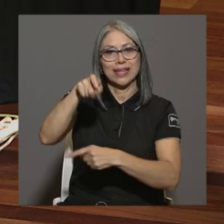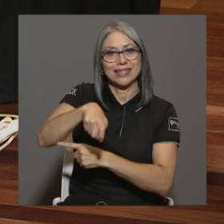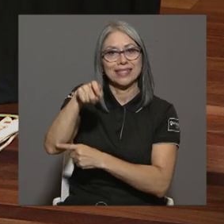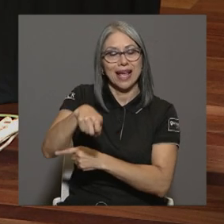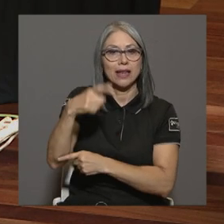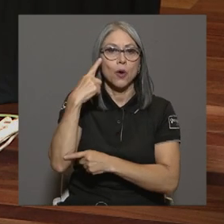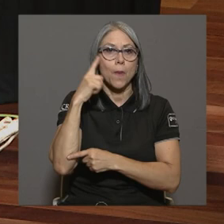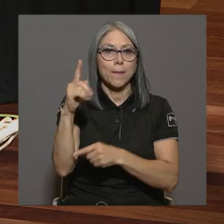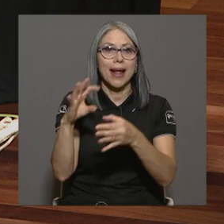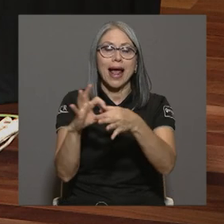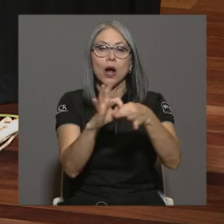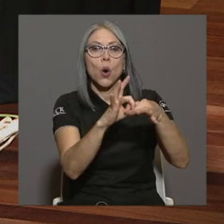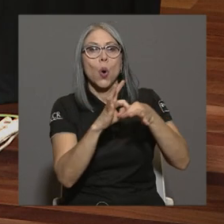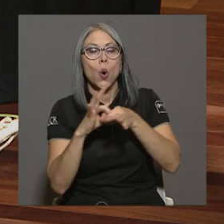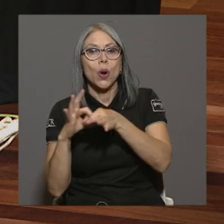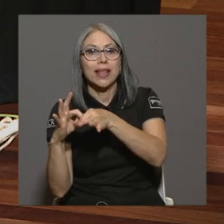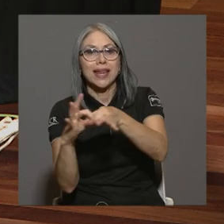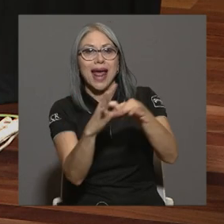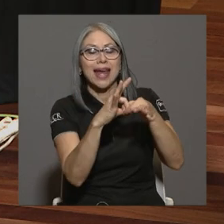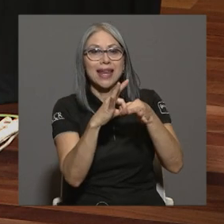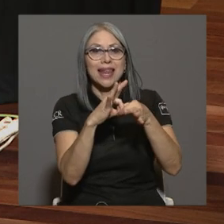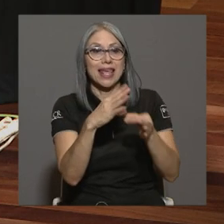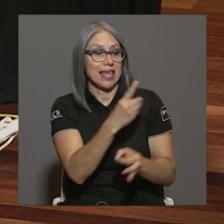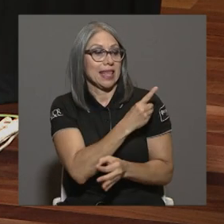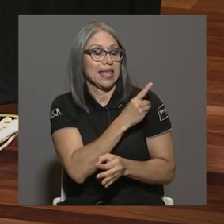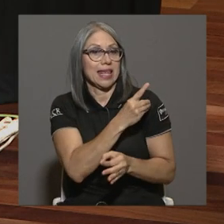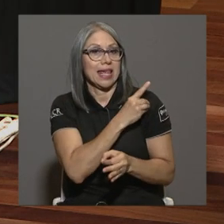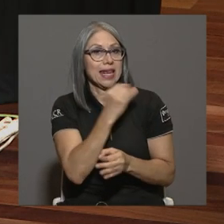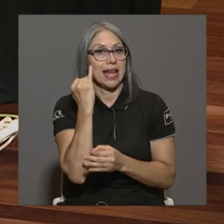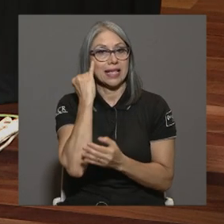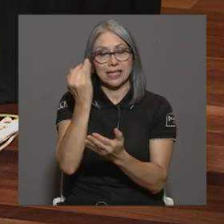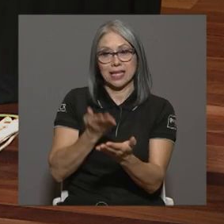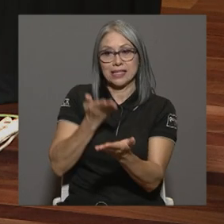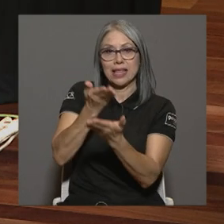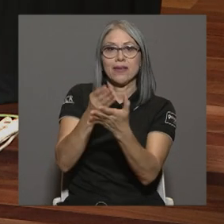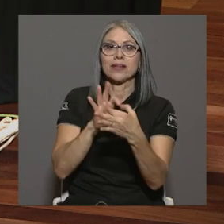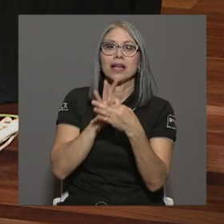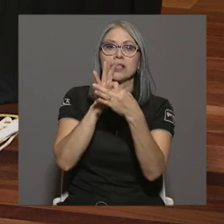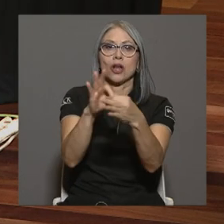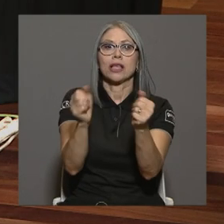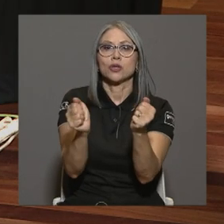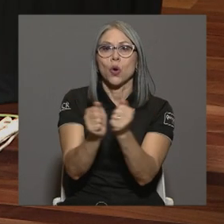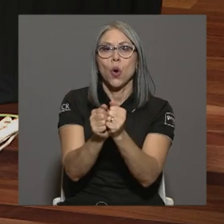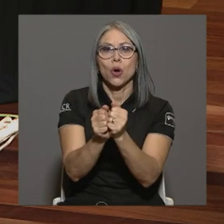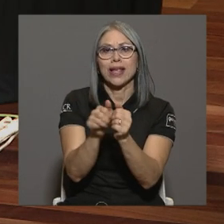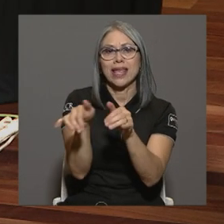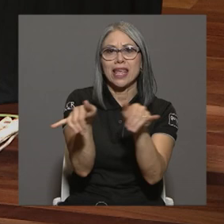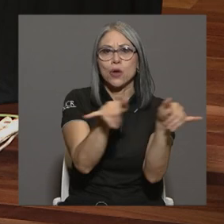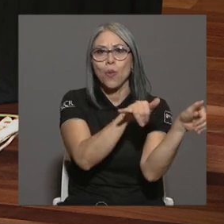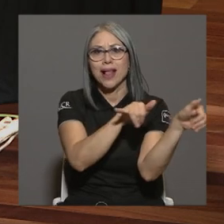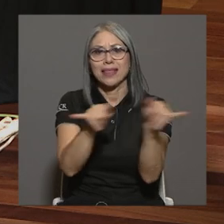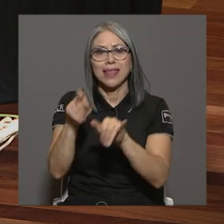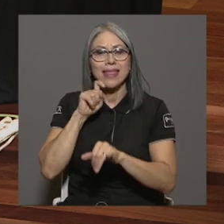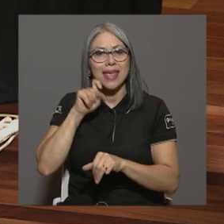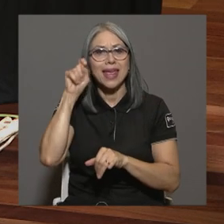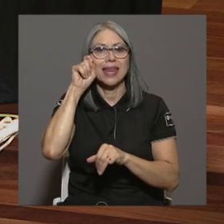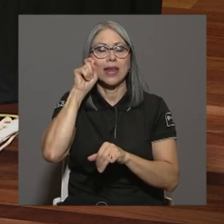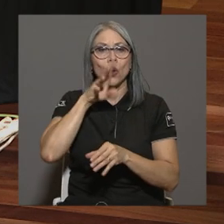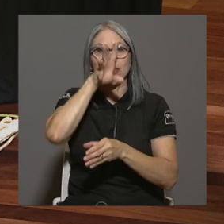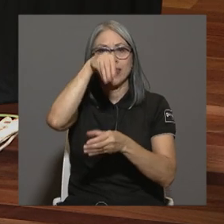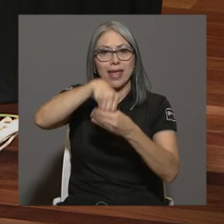para coordinar y dirigir las iniciativas relacionadas con la igualdad de género dentro de la